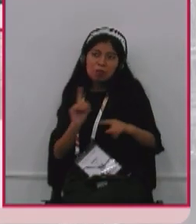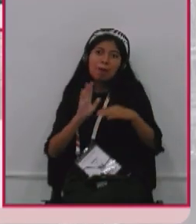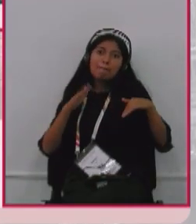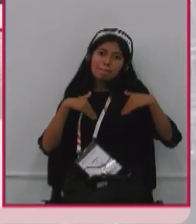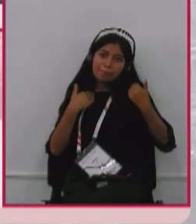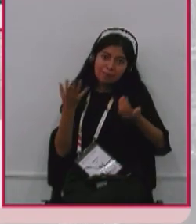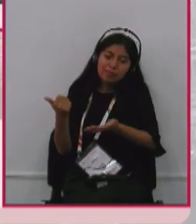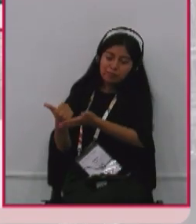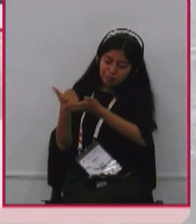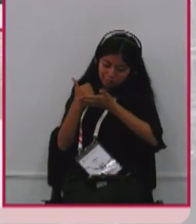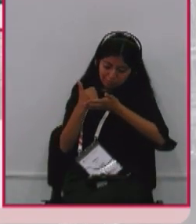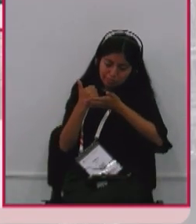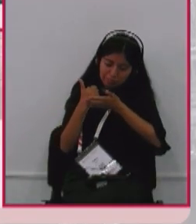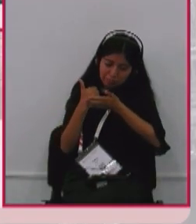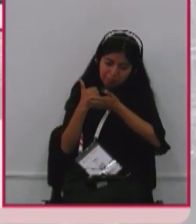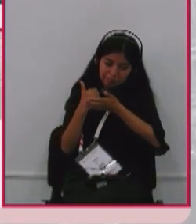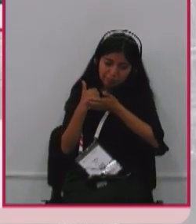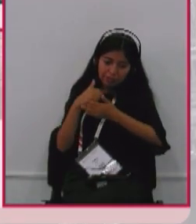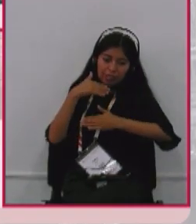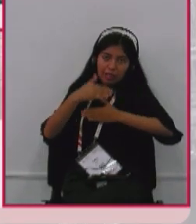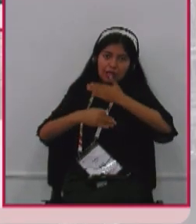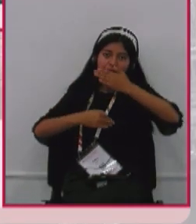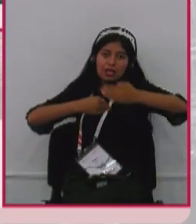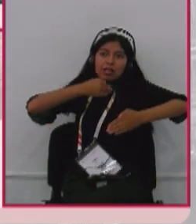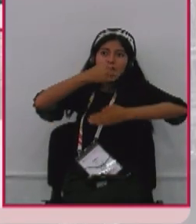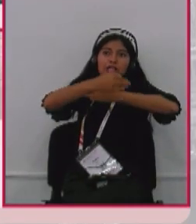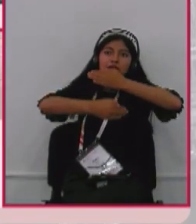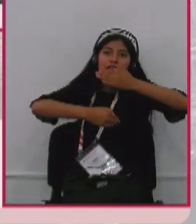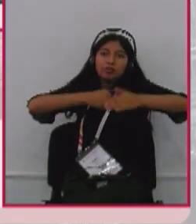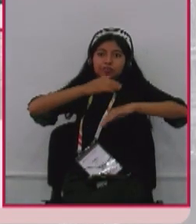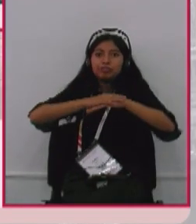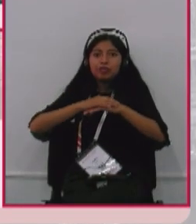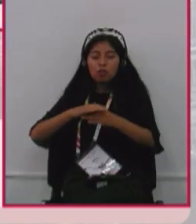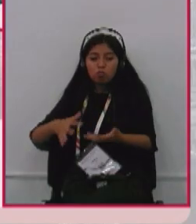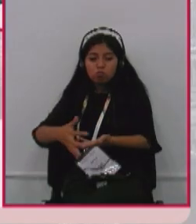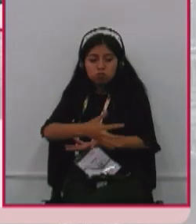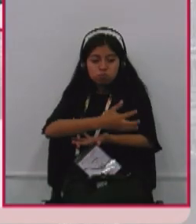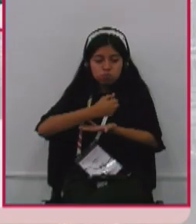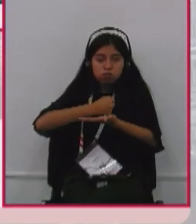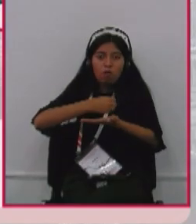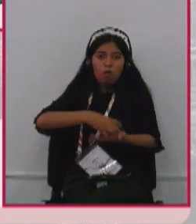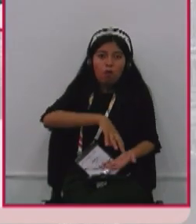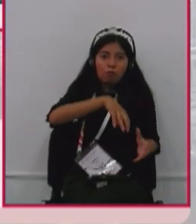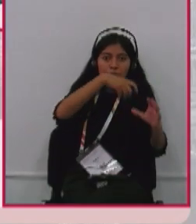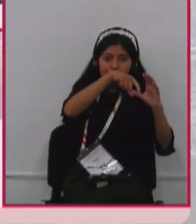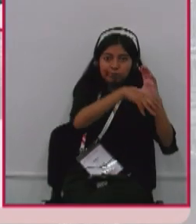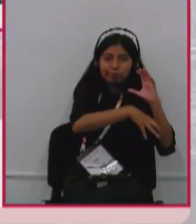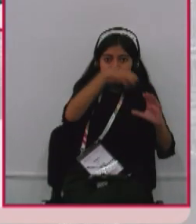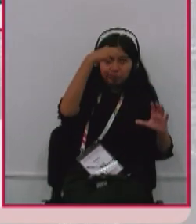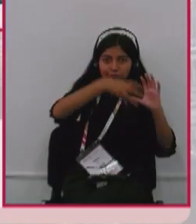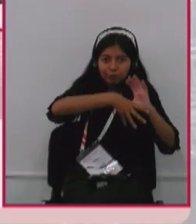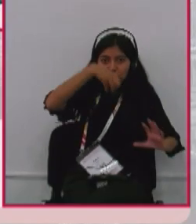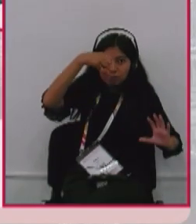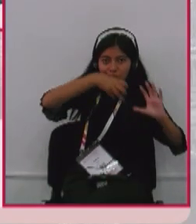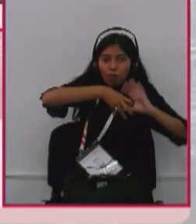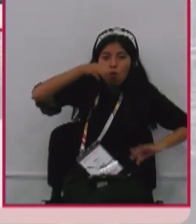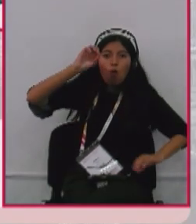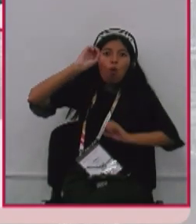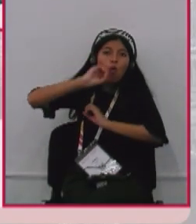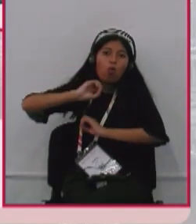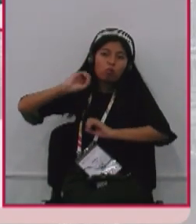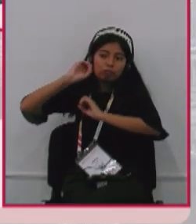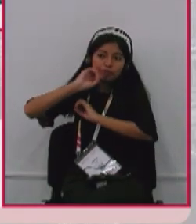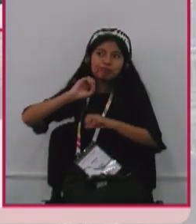podría ayudar en el proceso para seguir produciendo más oro utilizando la infraestructura que actualmente tenemos.